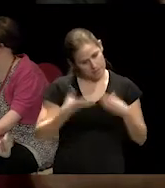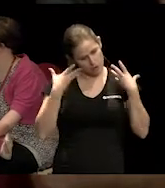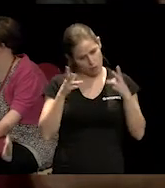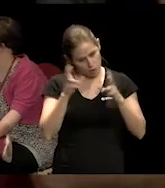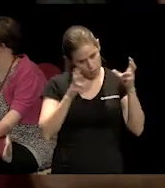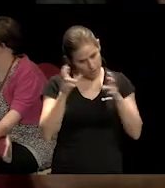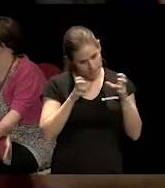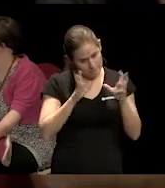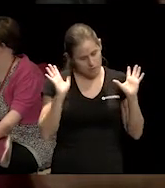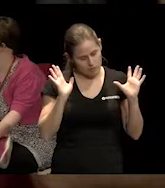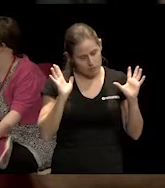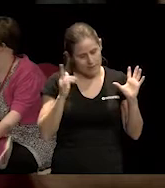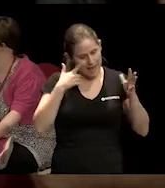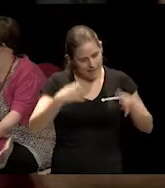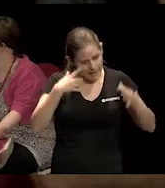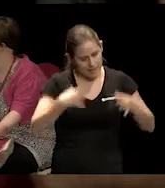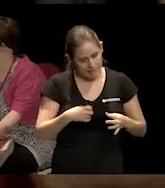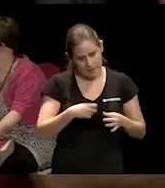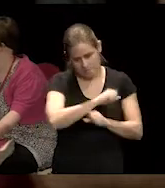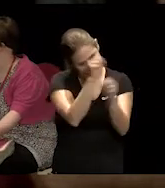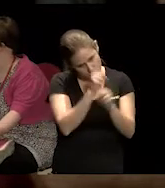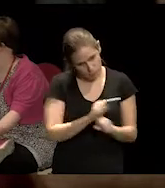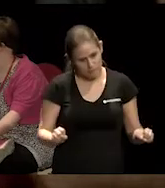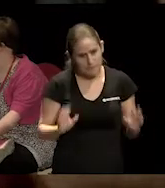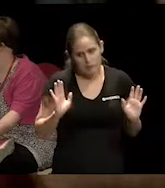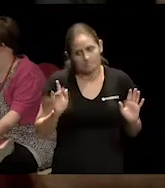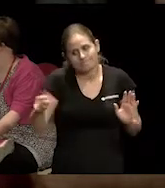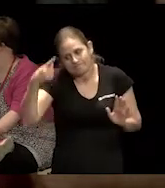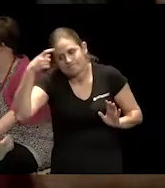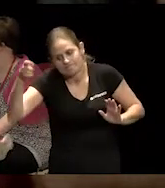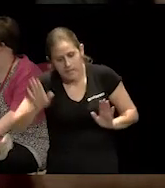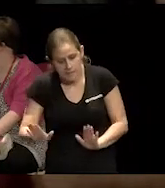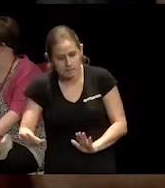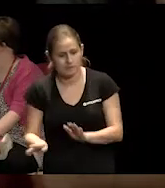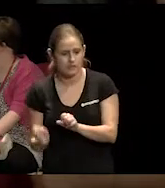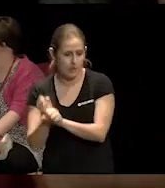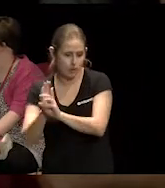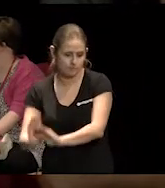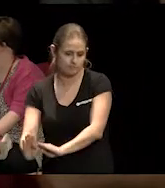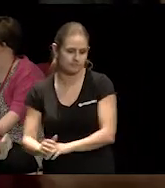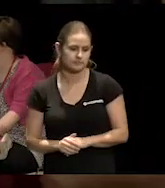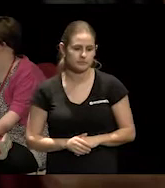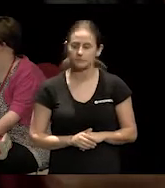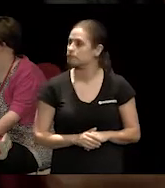virtualmente es prácticamente imposible, ¿no? Pero bueno, ahí quedó ese trabajo. Una última pregunta.